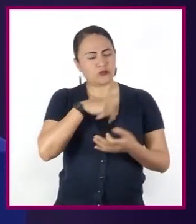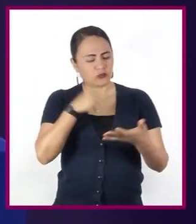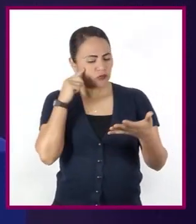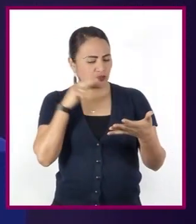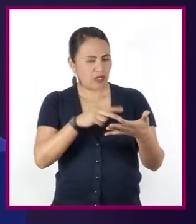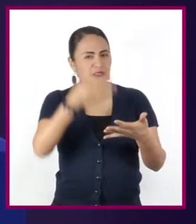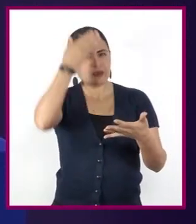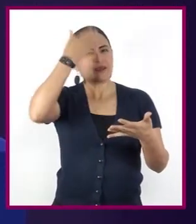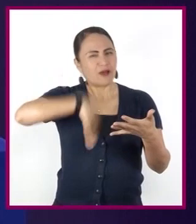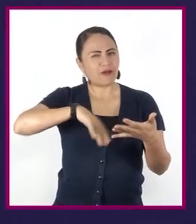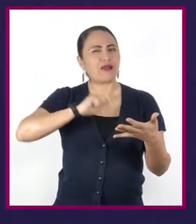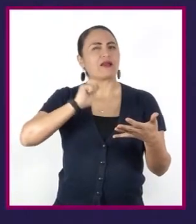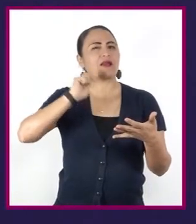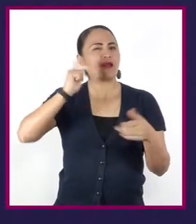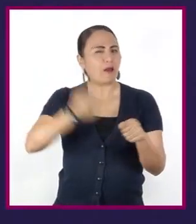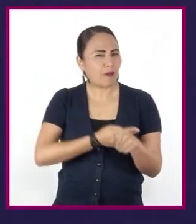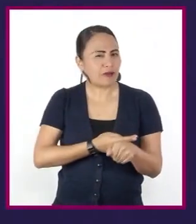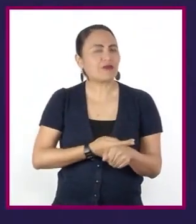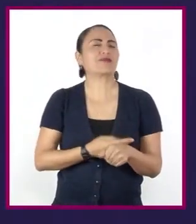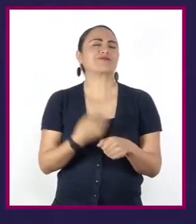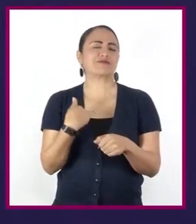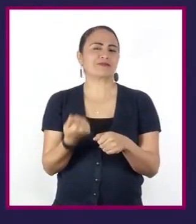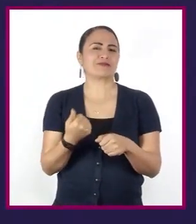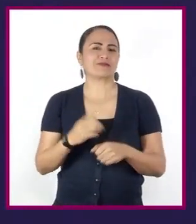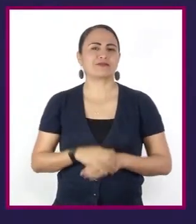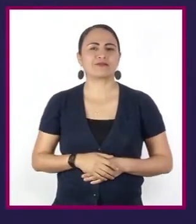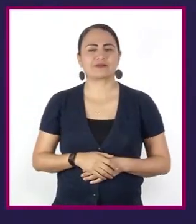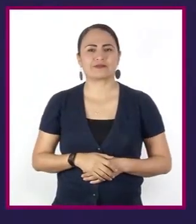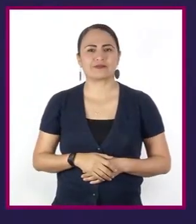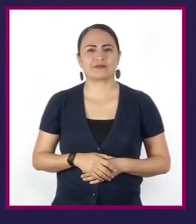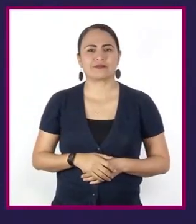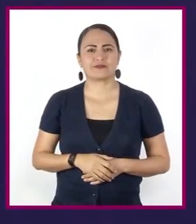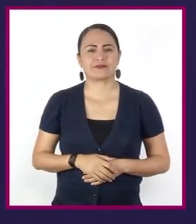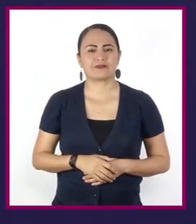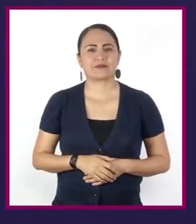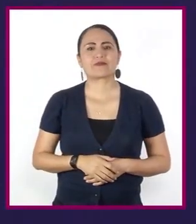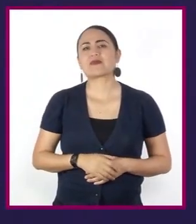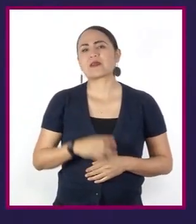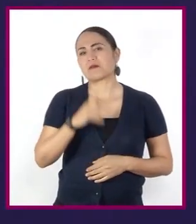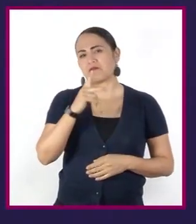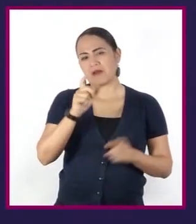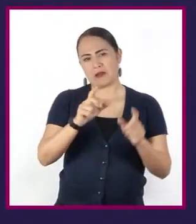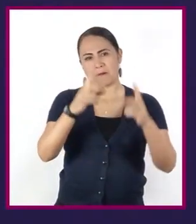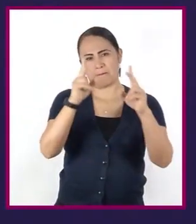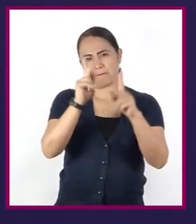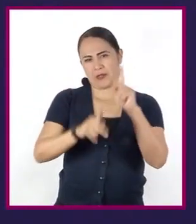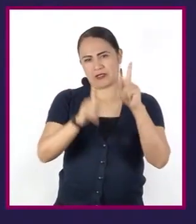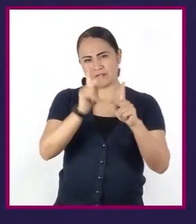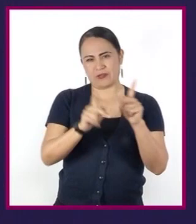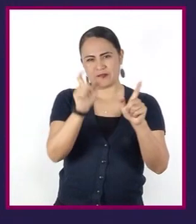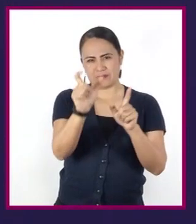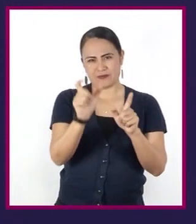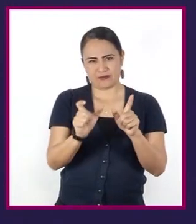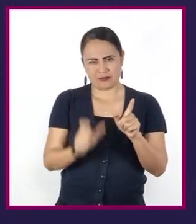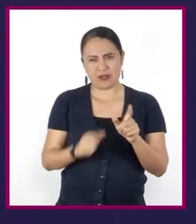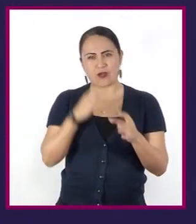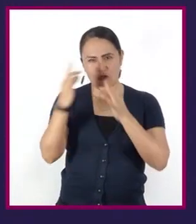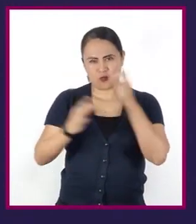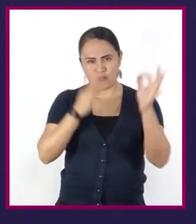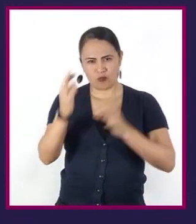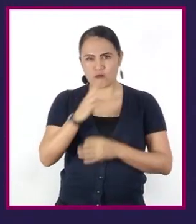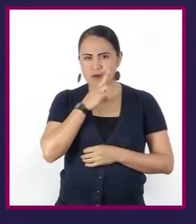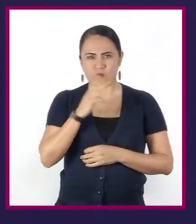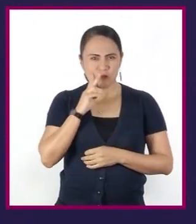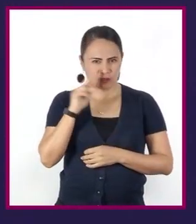específicamente qué pasó. Correcto. Vamos a ver fragmentos de algunas noticias. Observa y pon